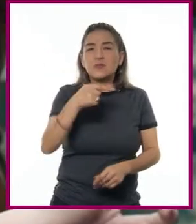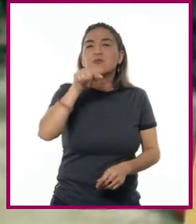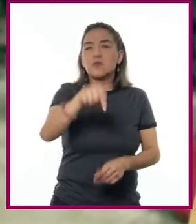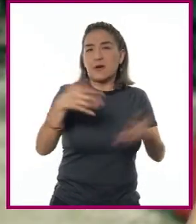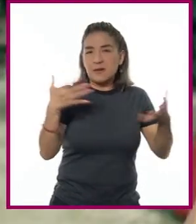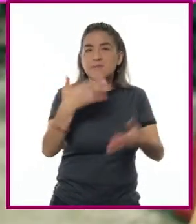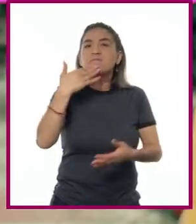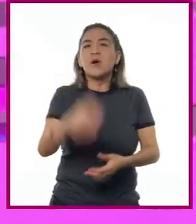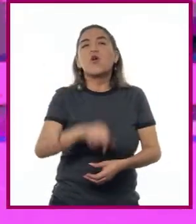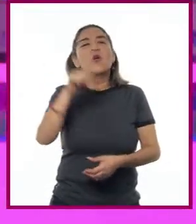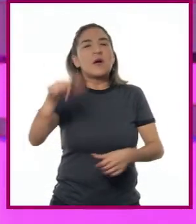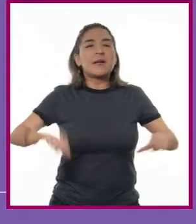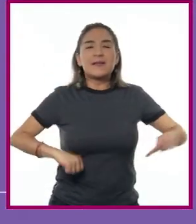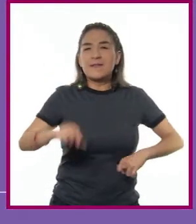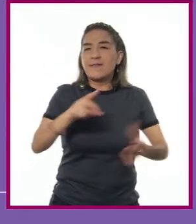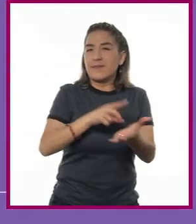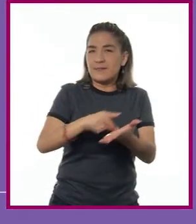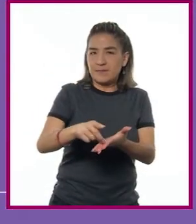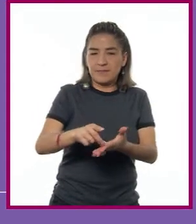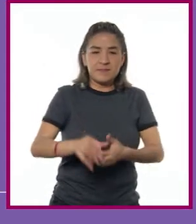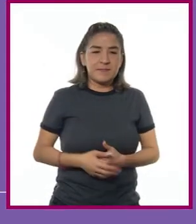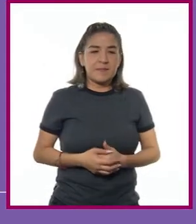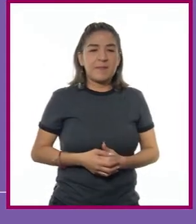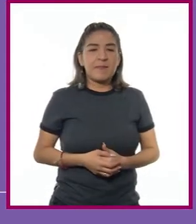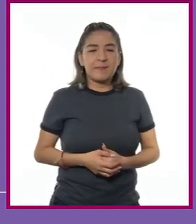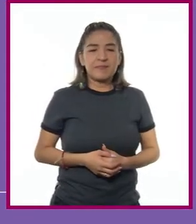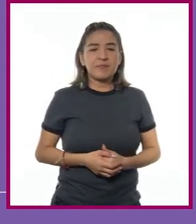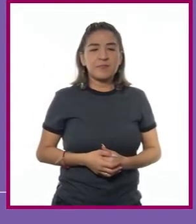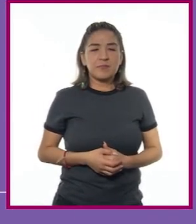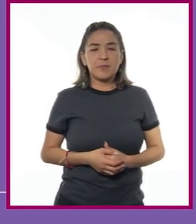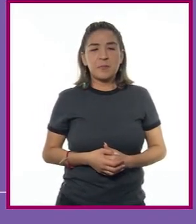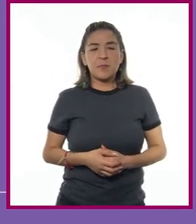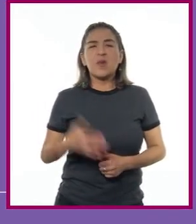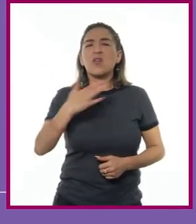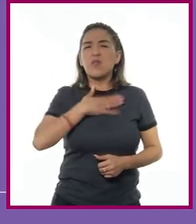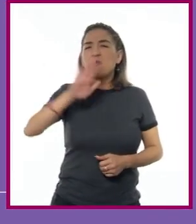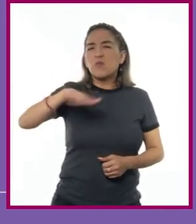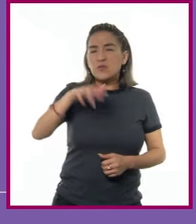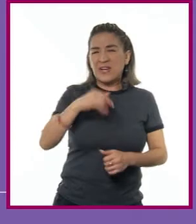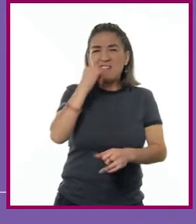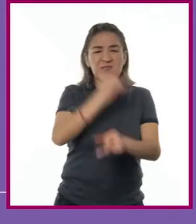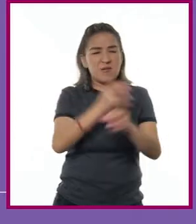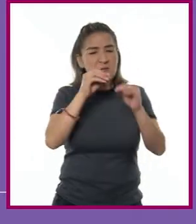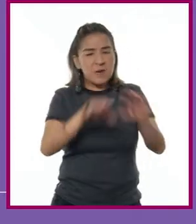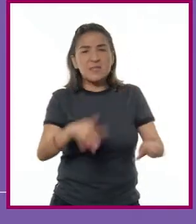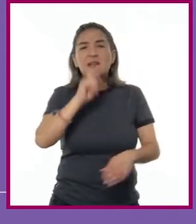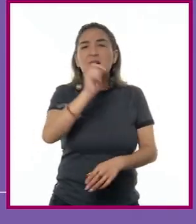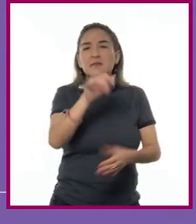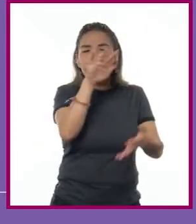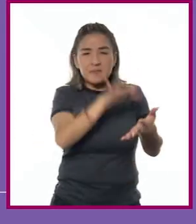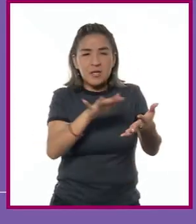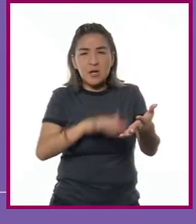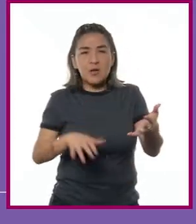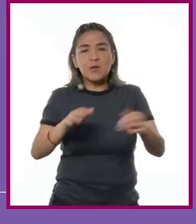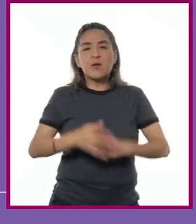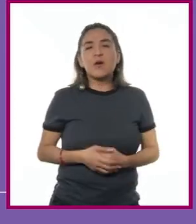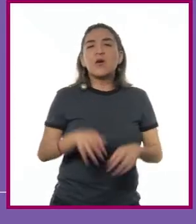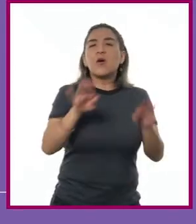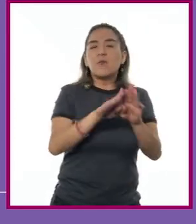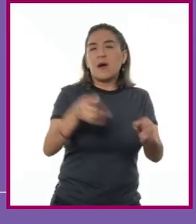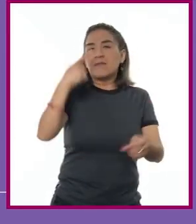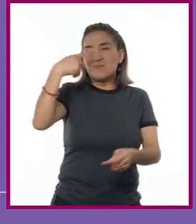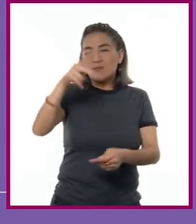plenamente otros derechos. Busqué información con mi papá y encontramos que debemos meter un escrito en la unidad de transparencia del